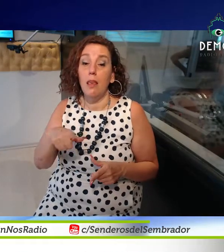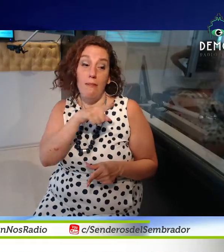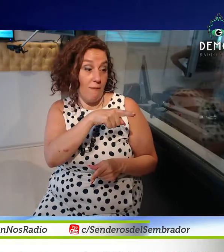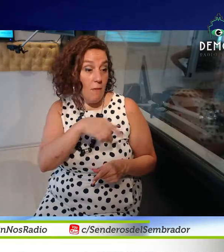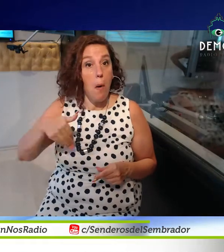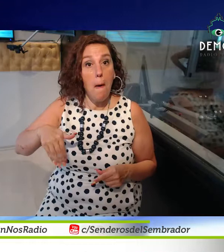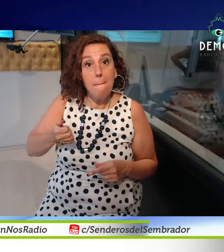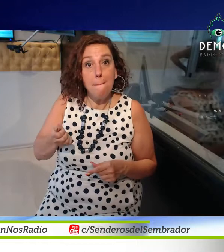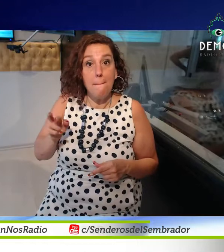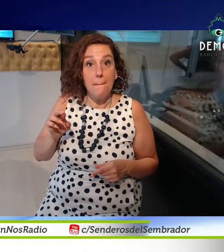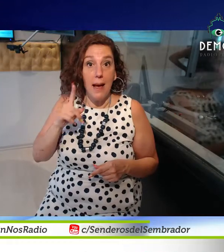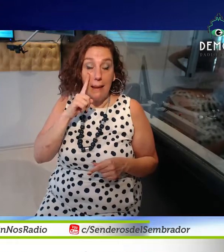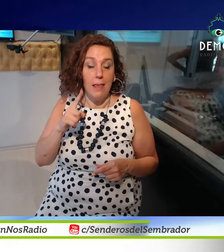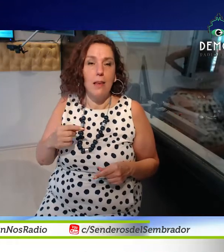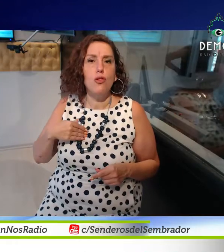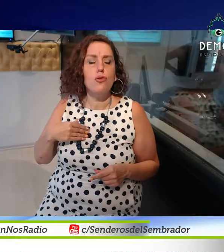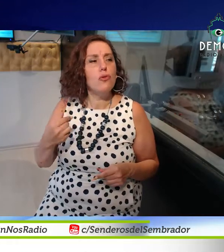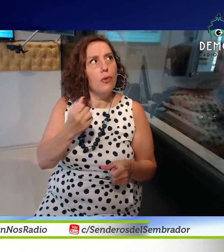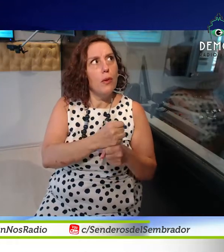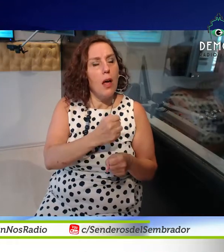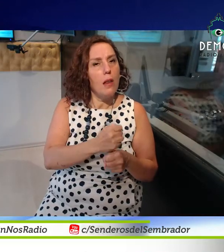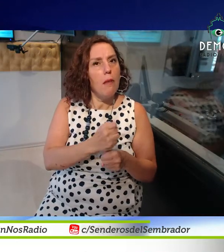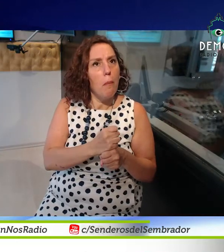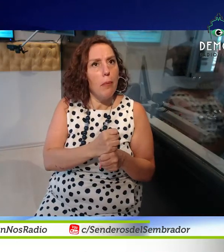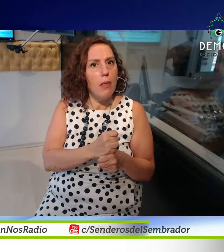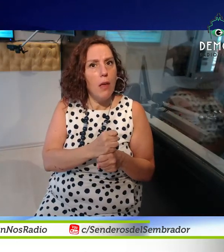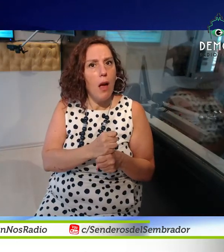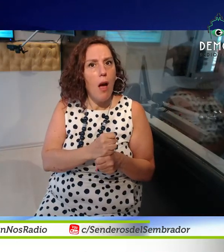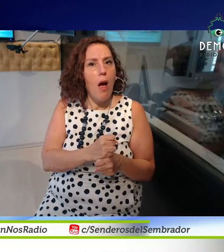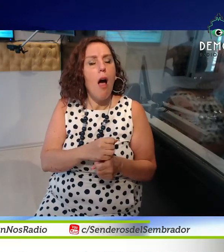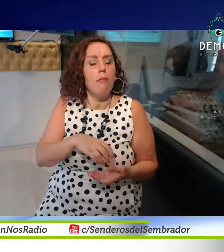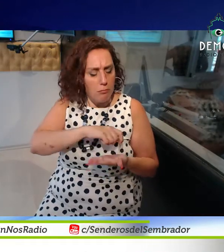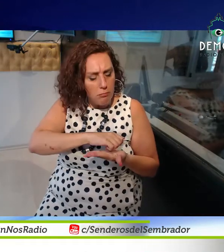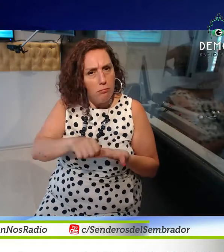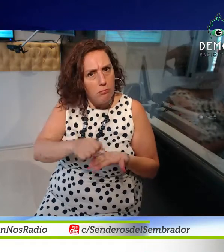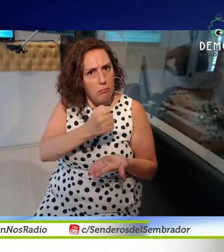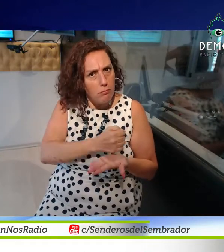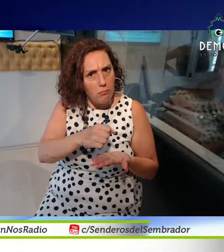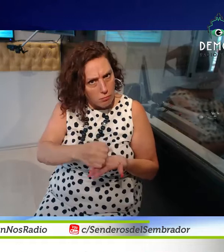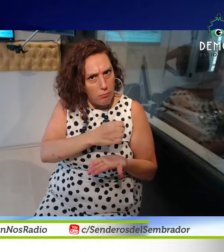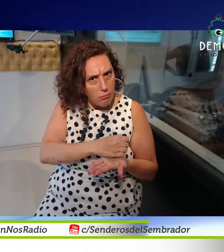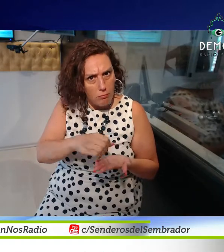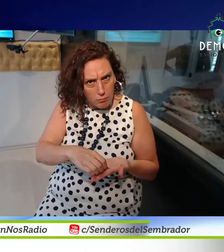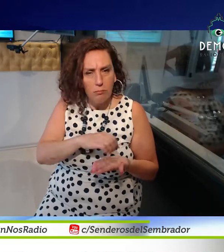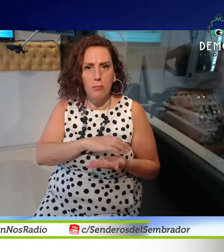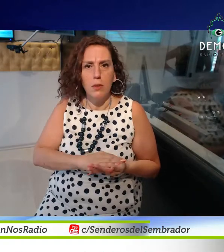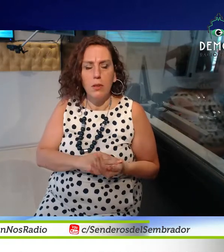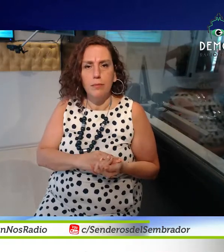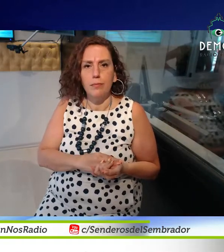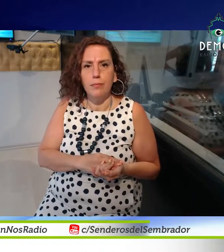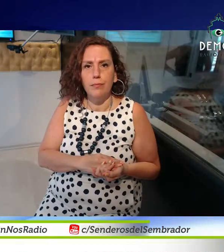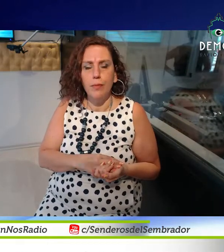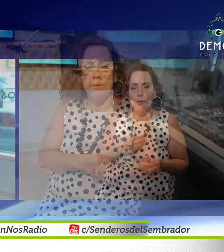estar trabajando? ¿Sabés? Voy a ser auxiliar administrativa. Ajá. Que es... Por ahí